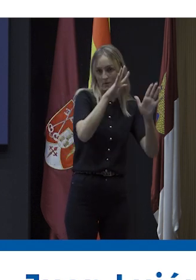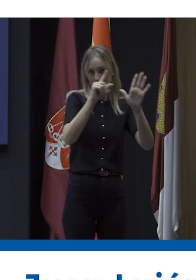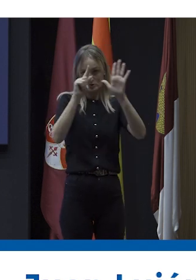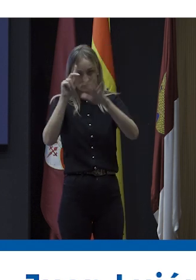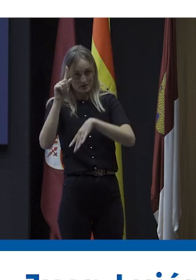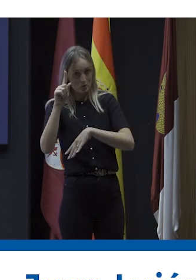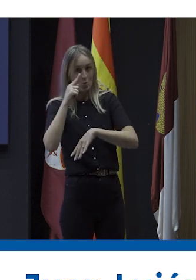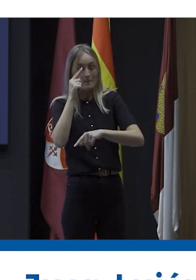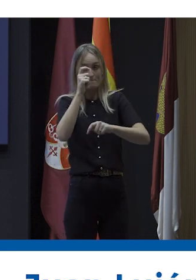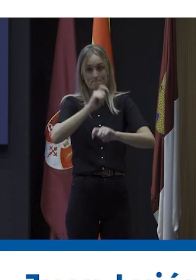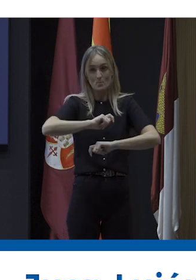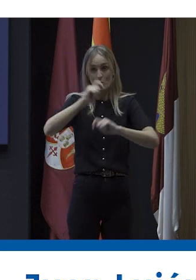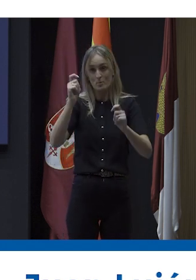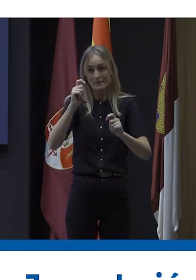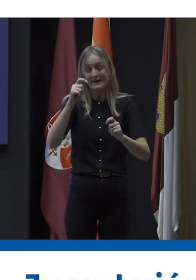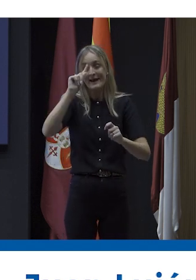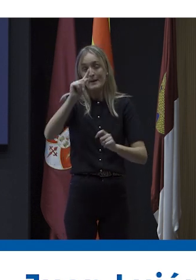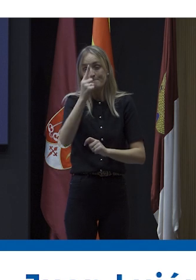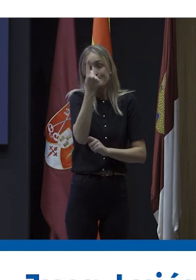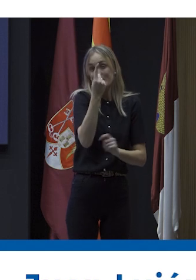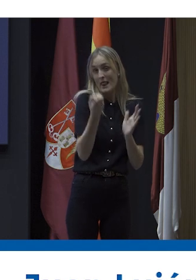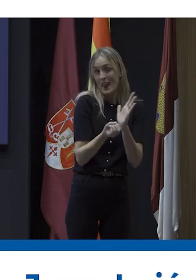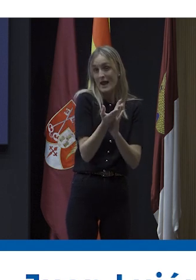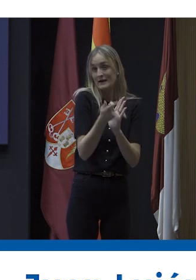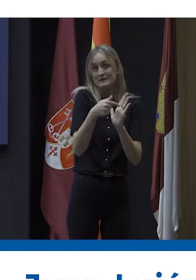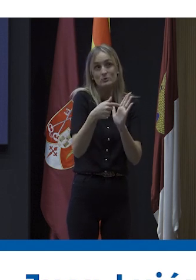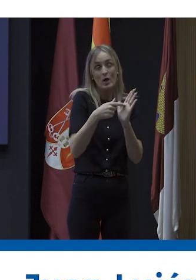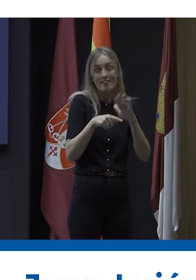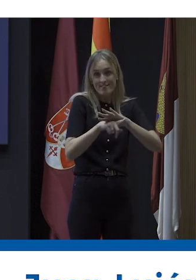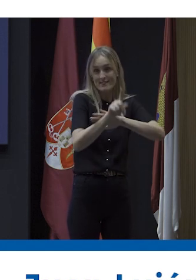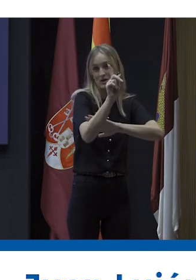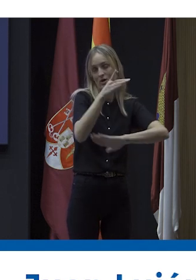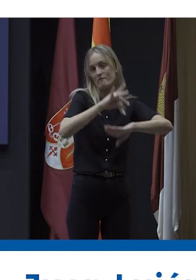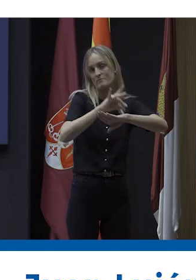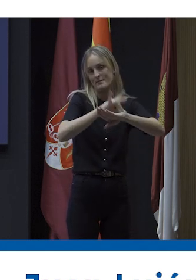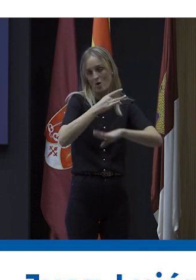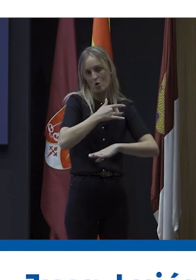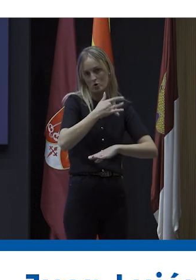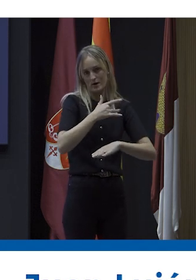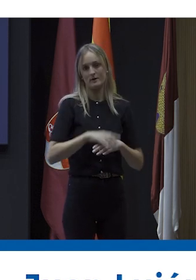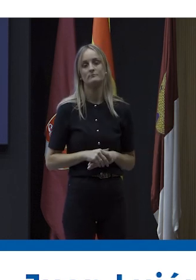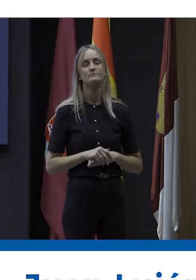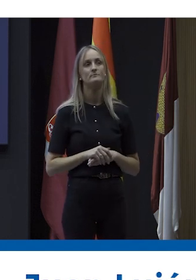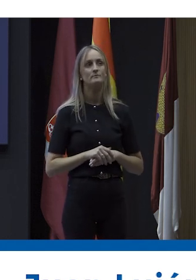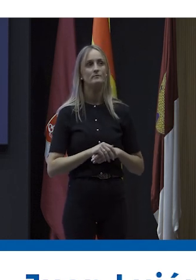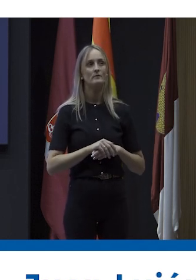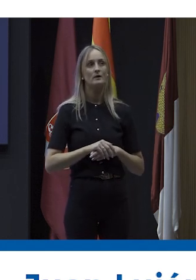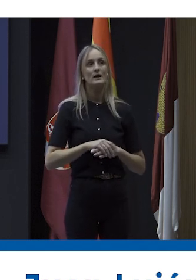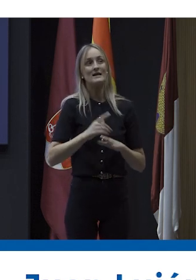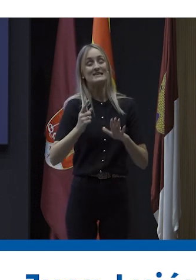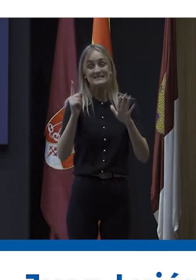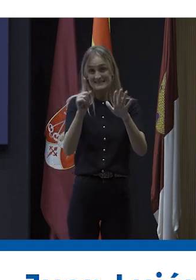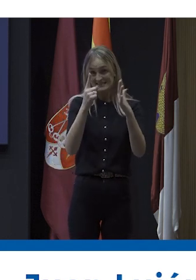el primer artículo que es Factores de riesgo en el desarrollo de la enfermedad coronaria. 6 años de experiencia de 6 años de